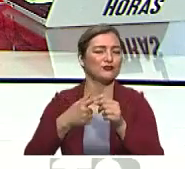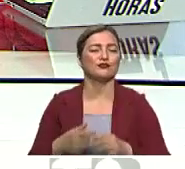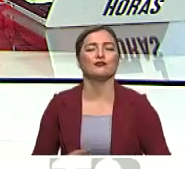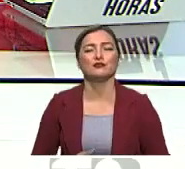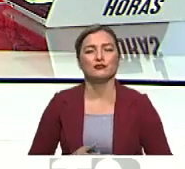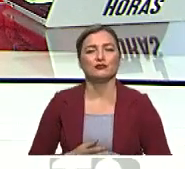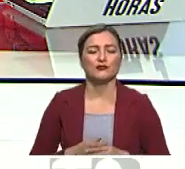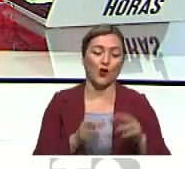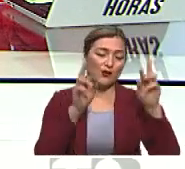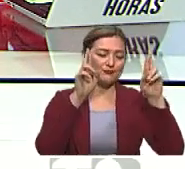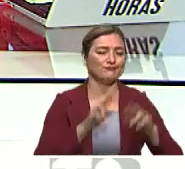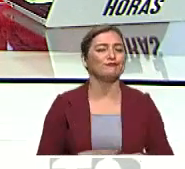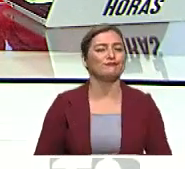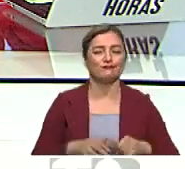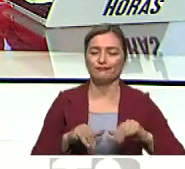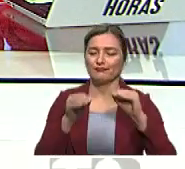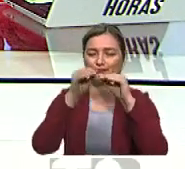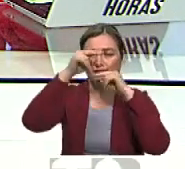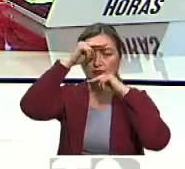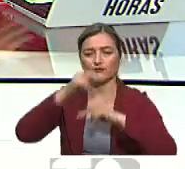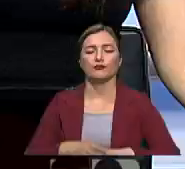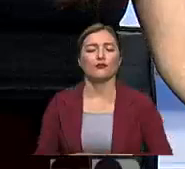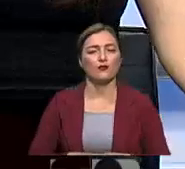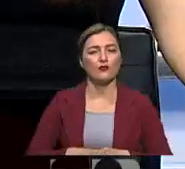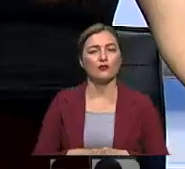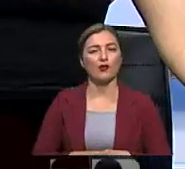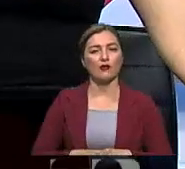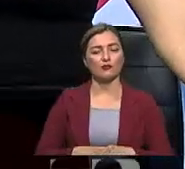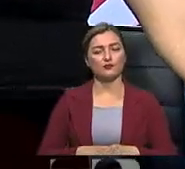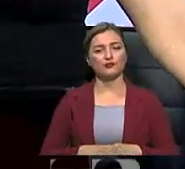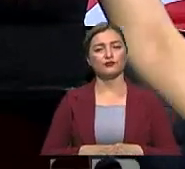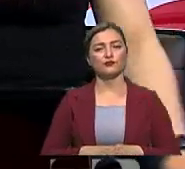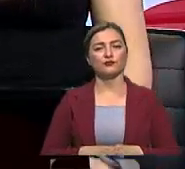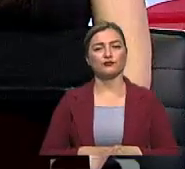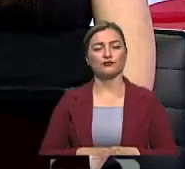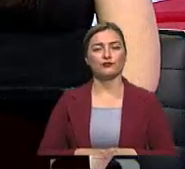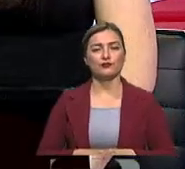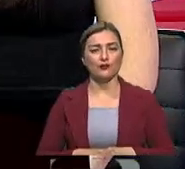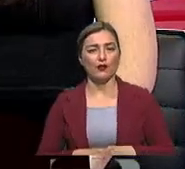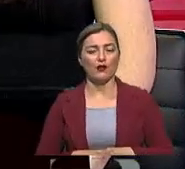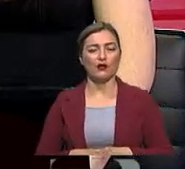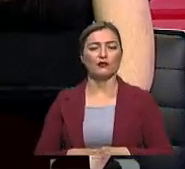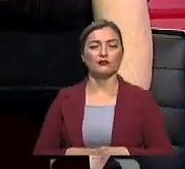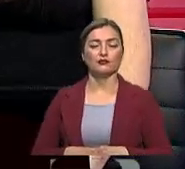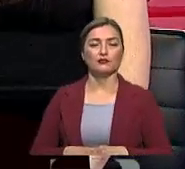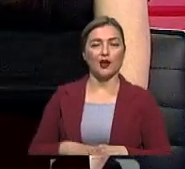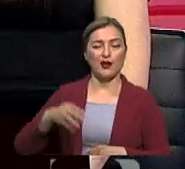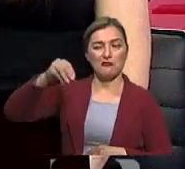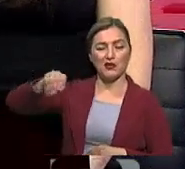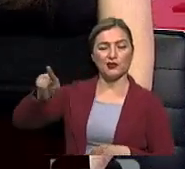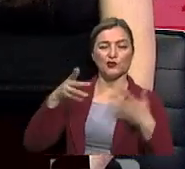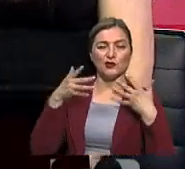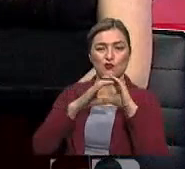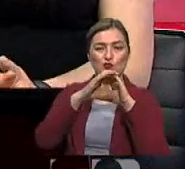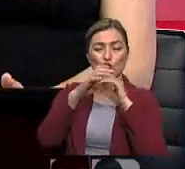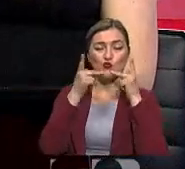capital. Ojalá que así sea. Vamos a seguir con más noticias y les vamos a contar que la mitad de los buses urbanos estuvieron paralizados este martes en